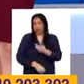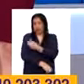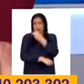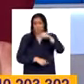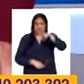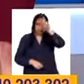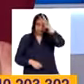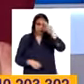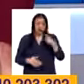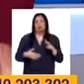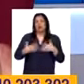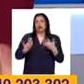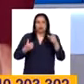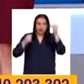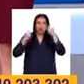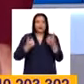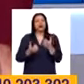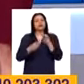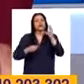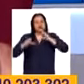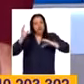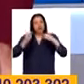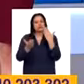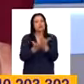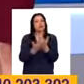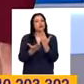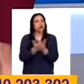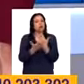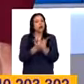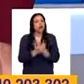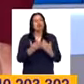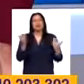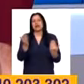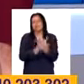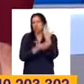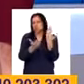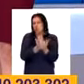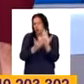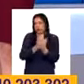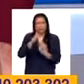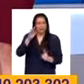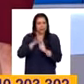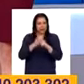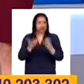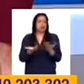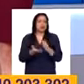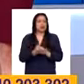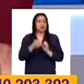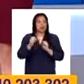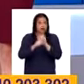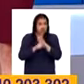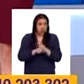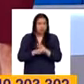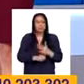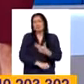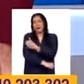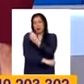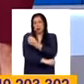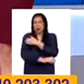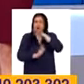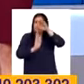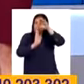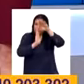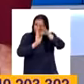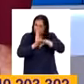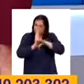es innegable y la ciencia lo demuestra, a pesar de nuevas olas, vacunarse hace que menos personas